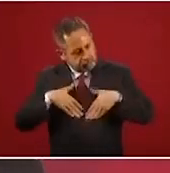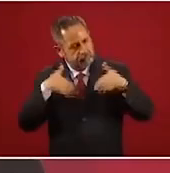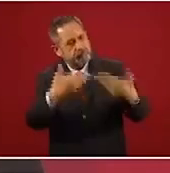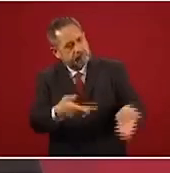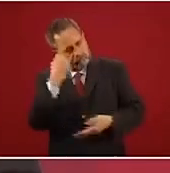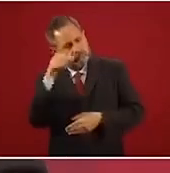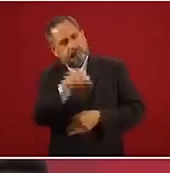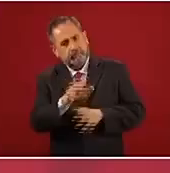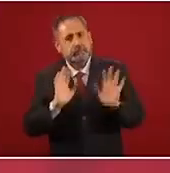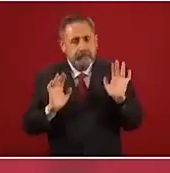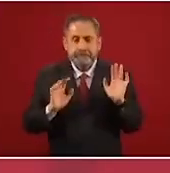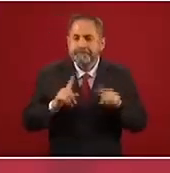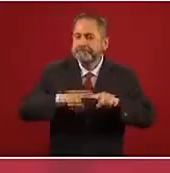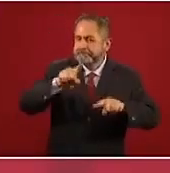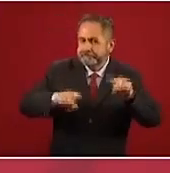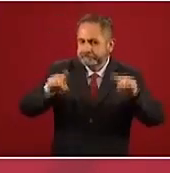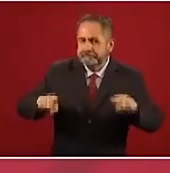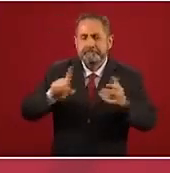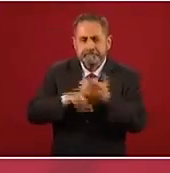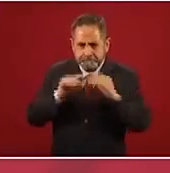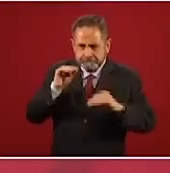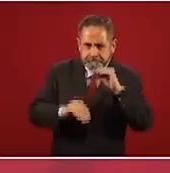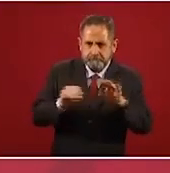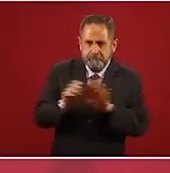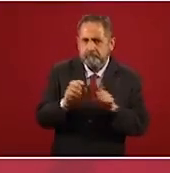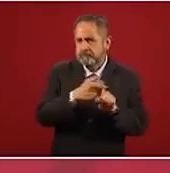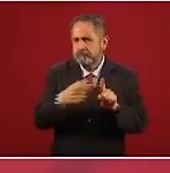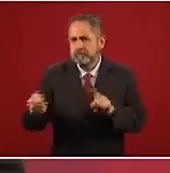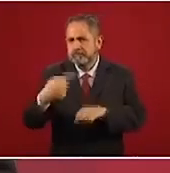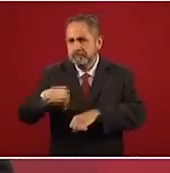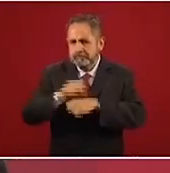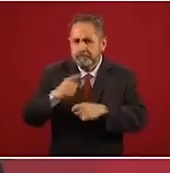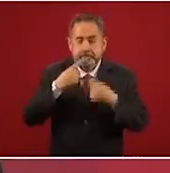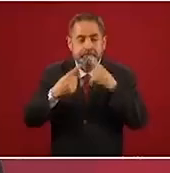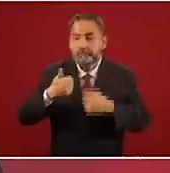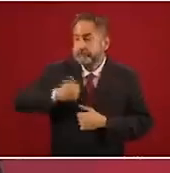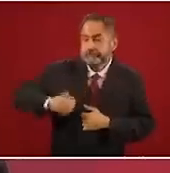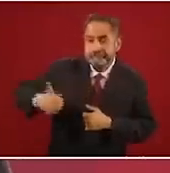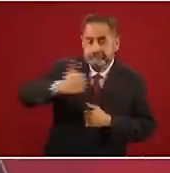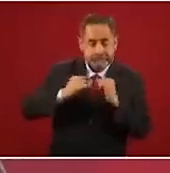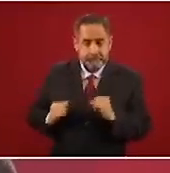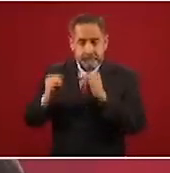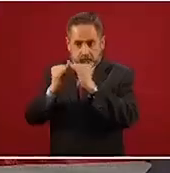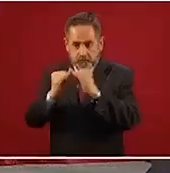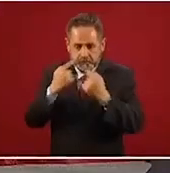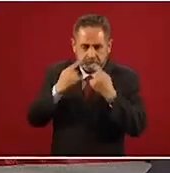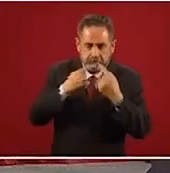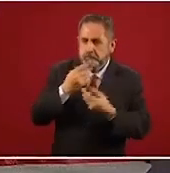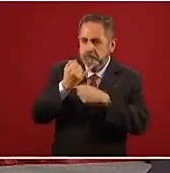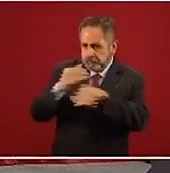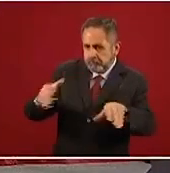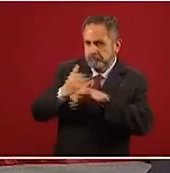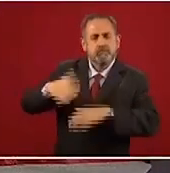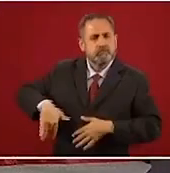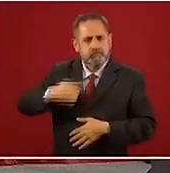beneficio. Entonces, lo vamos a estar desarrollando en el curso de las siguientes semanas, dependencia por dependencia, y se va a ir informando, como señor y